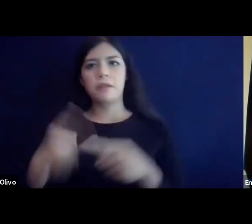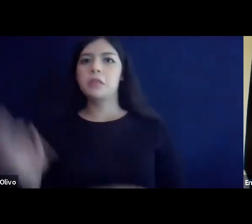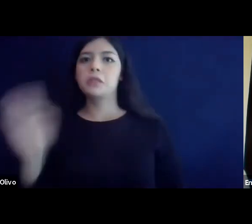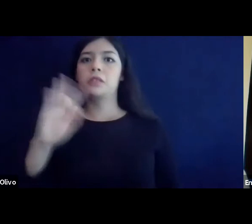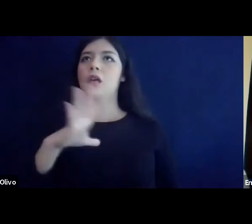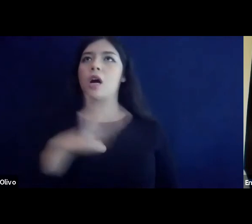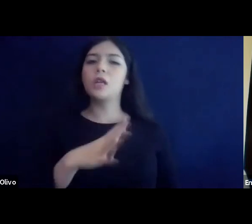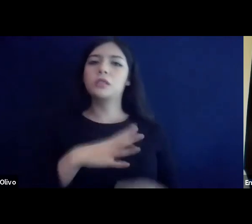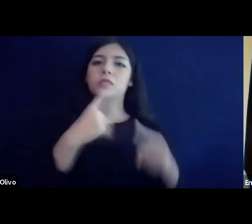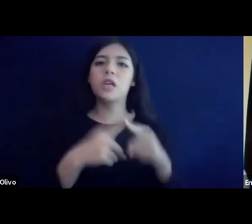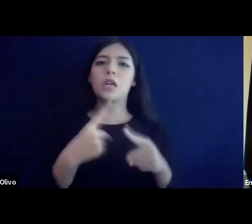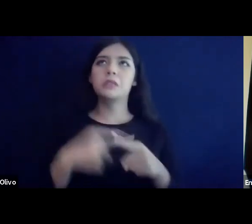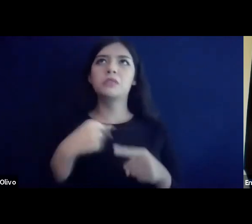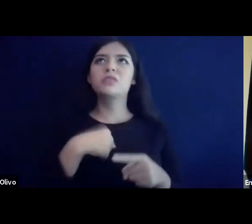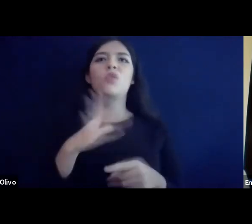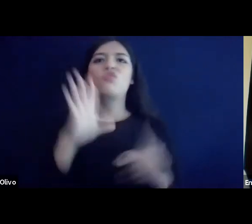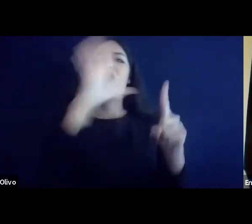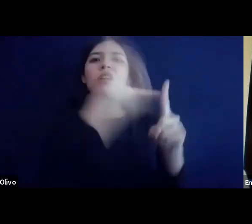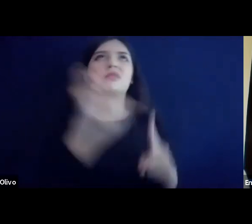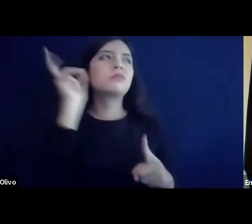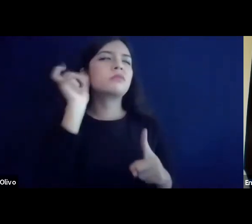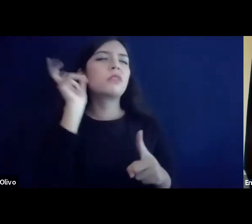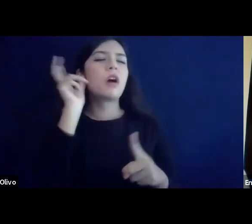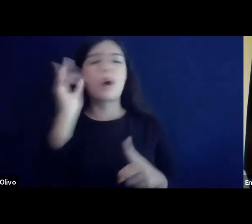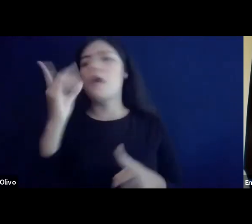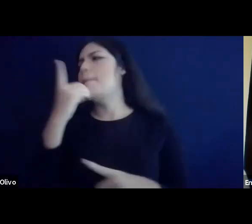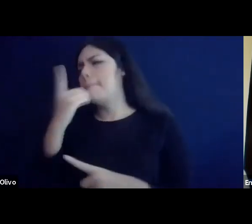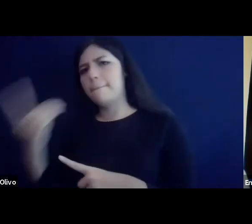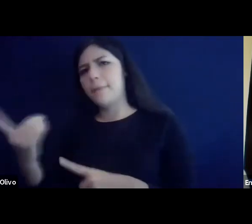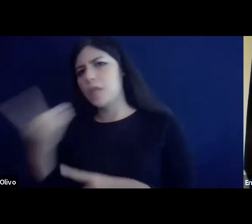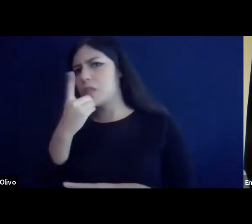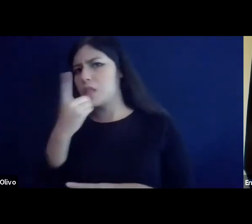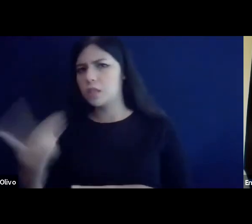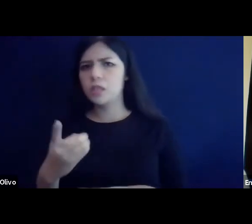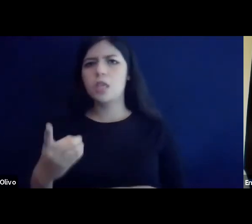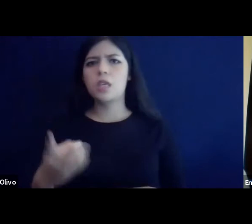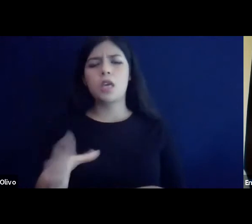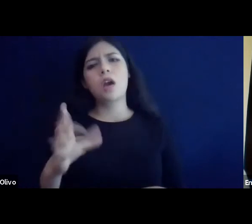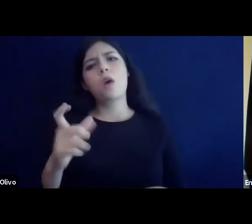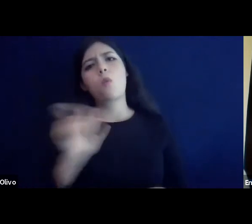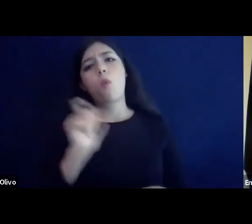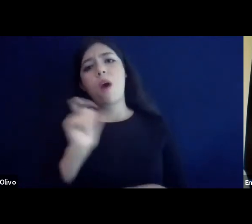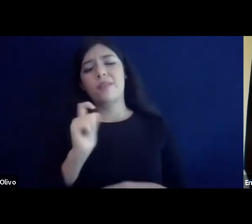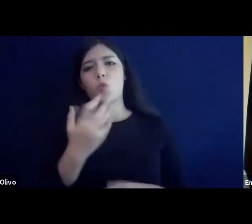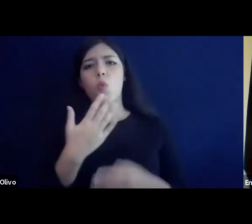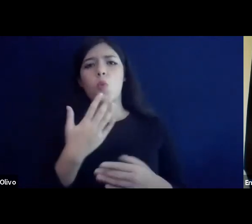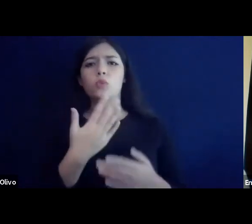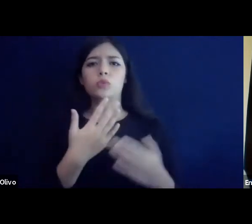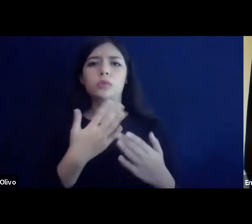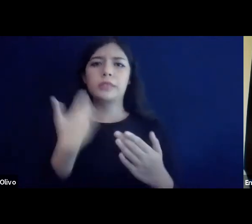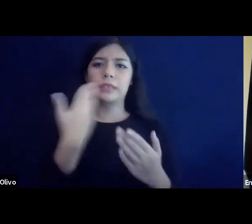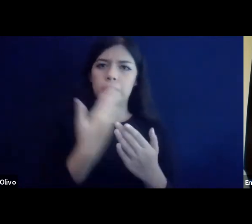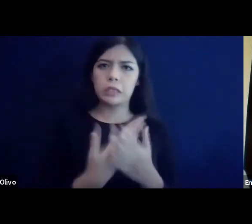en los recesos convivíamos mucho, pero bueno, al final de mi primer año